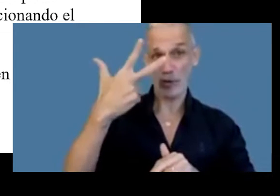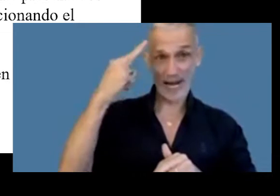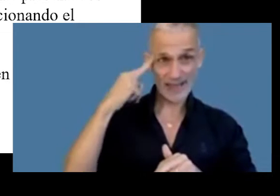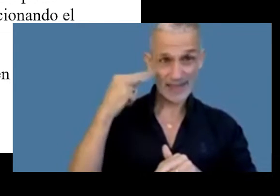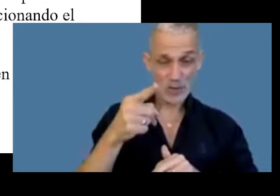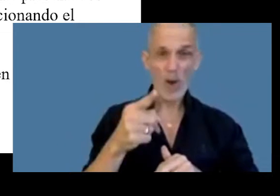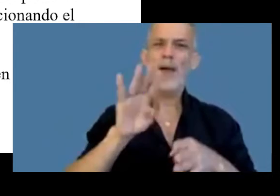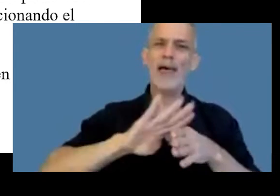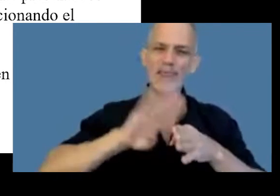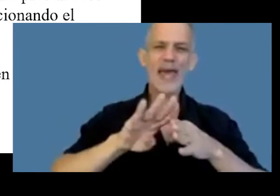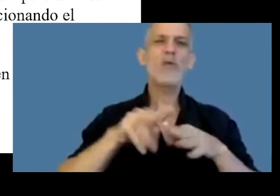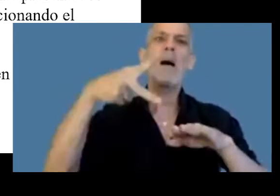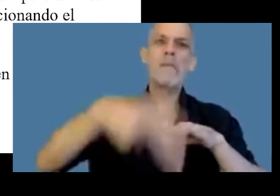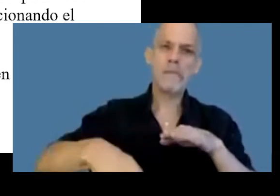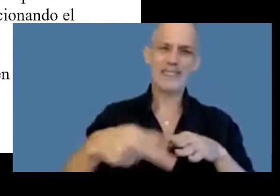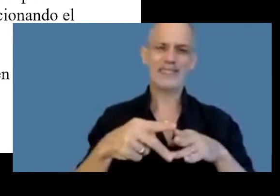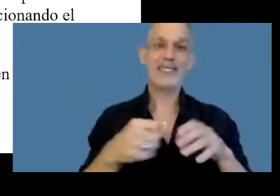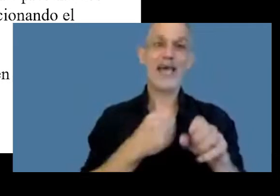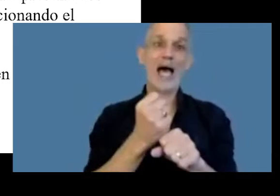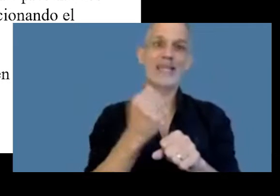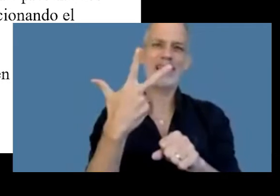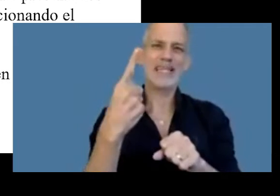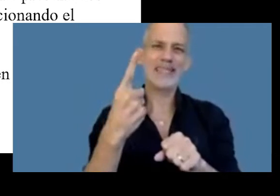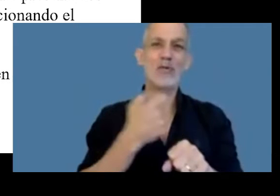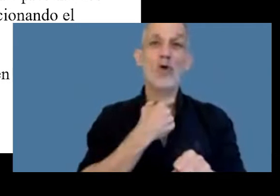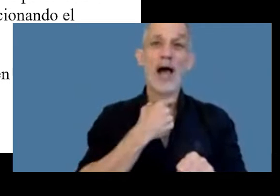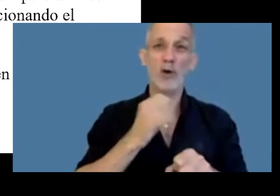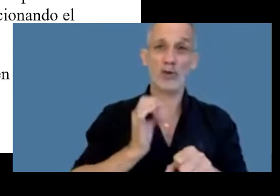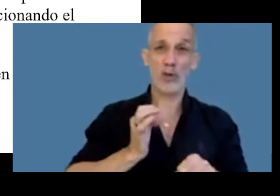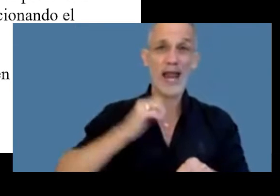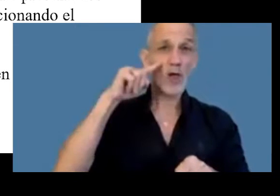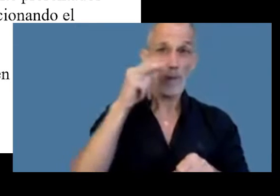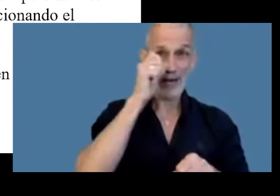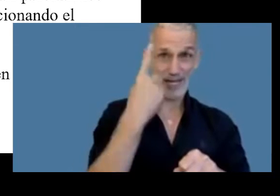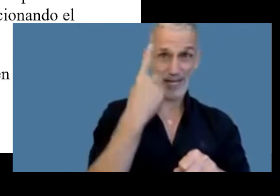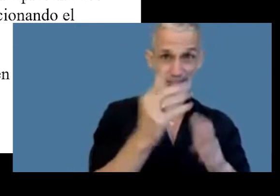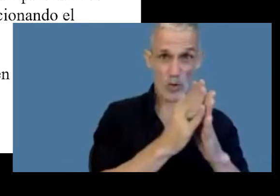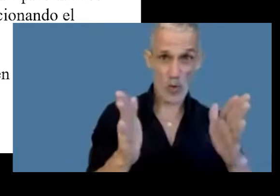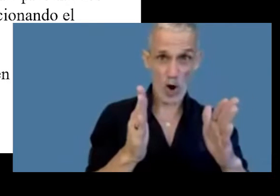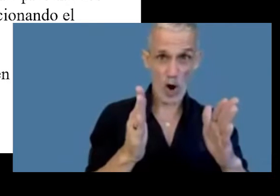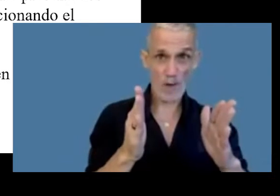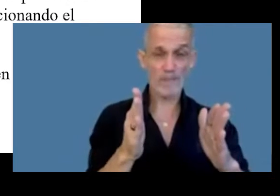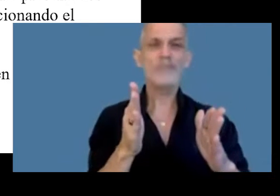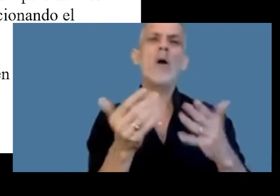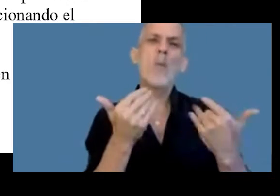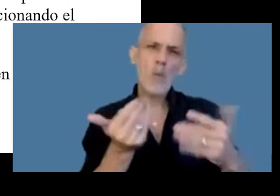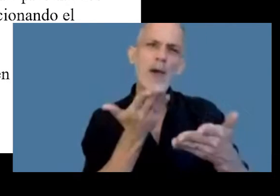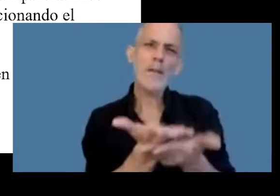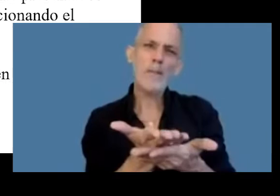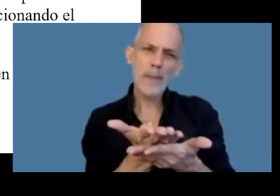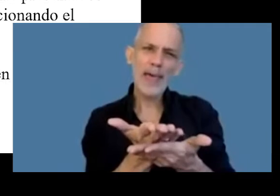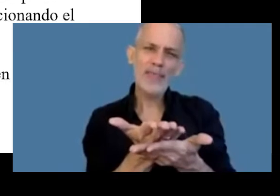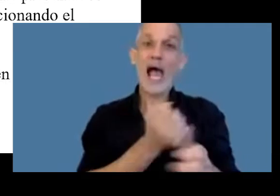deuda vencida al 31 de agosto de 2021, hoy día, podrá solicitar hasta